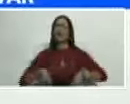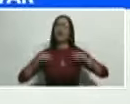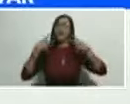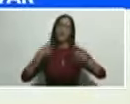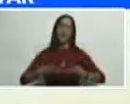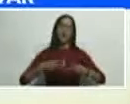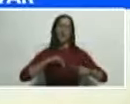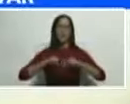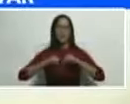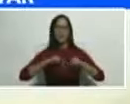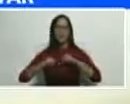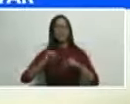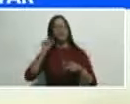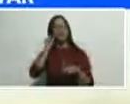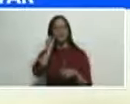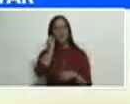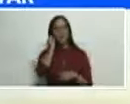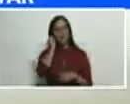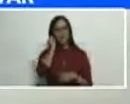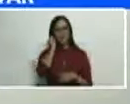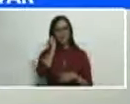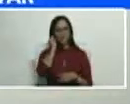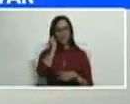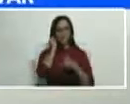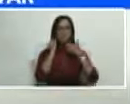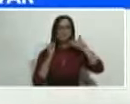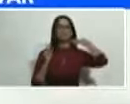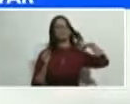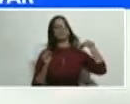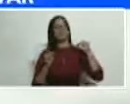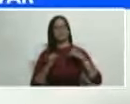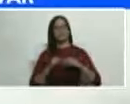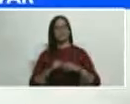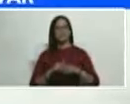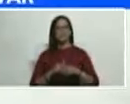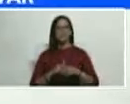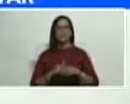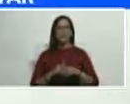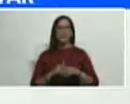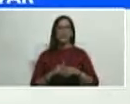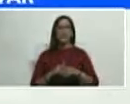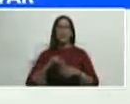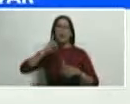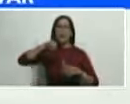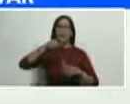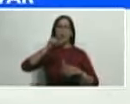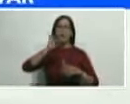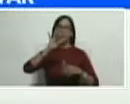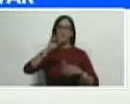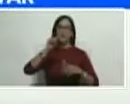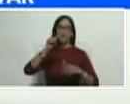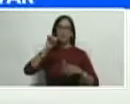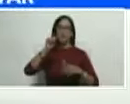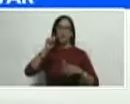gran movimiento de mujeres del nuevo y gran movimiento de mujeres Josefa joaquina